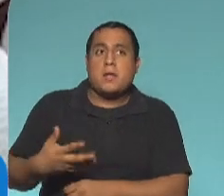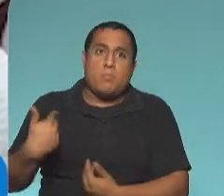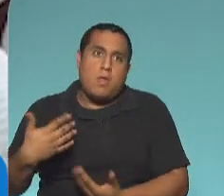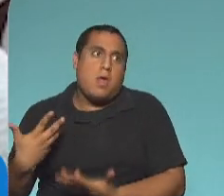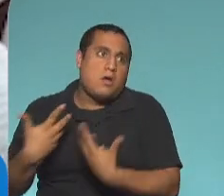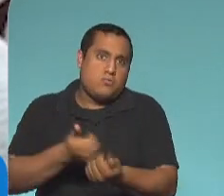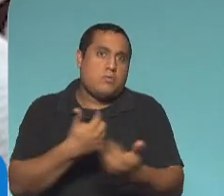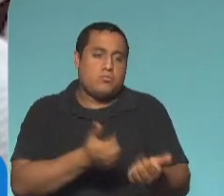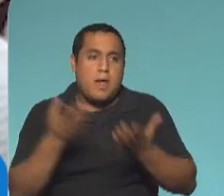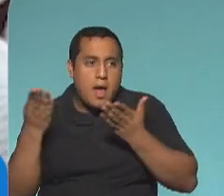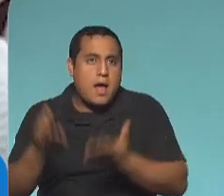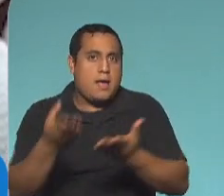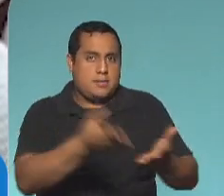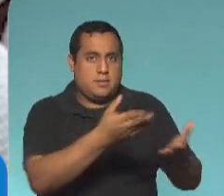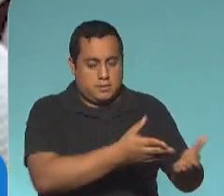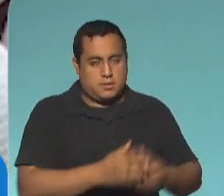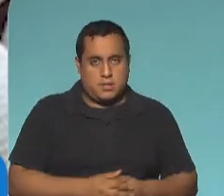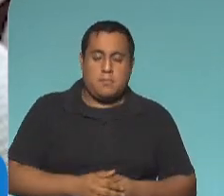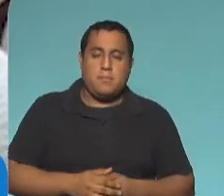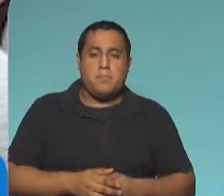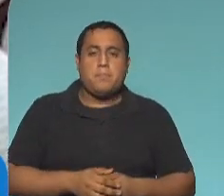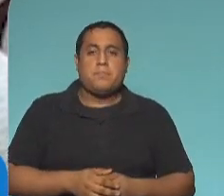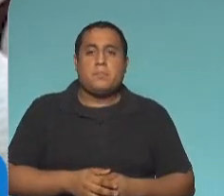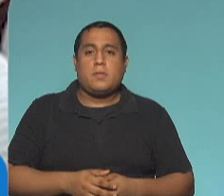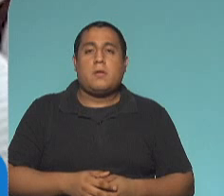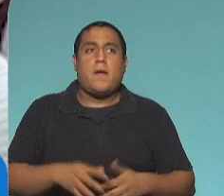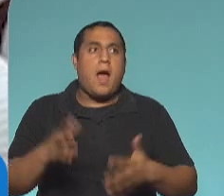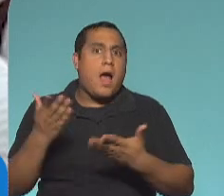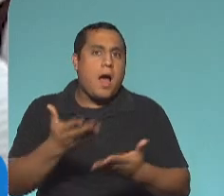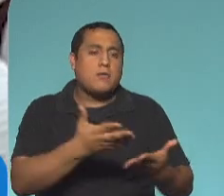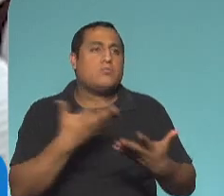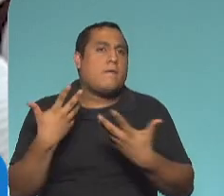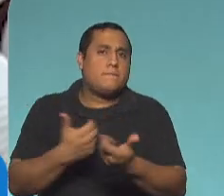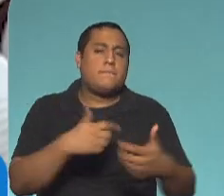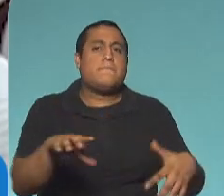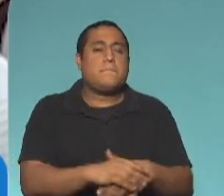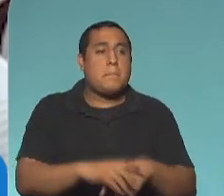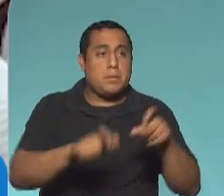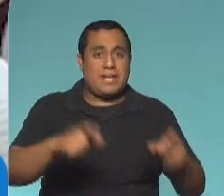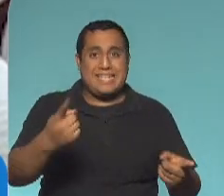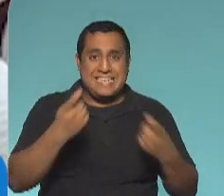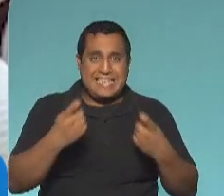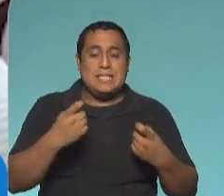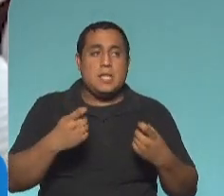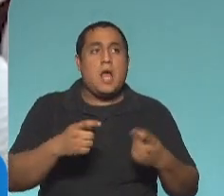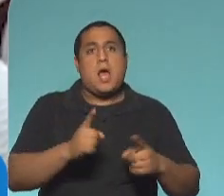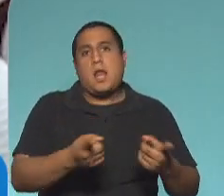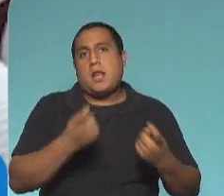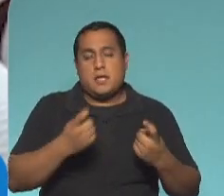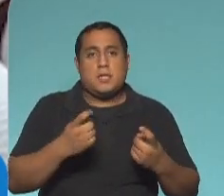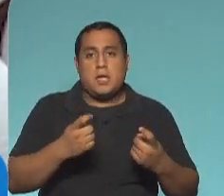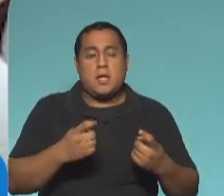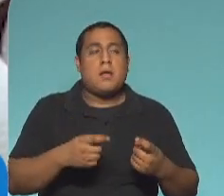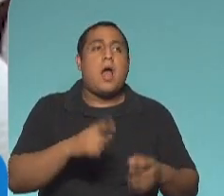respuesta y dar una resolución acorde a pacientes que necesitan atención ambulatoria, que la han